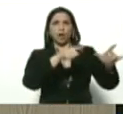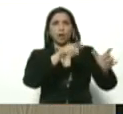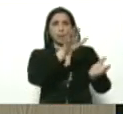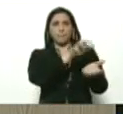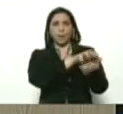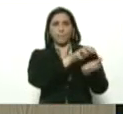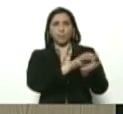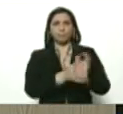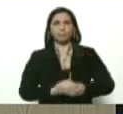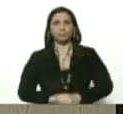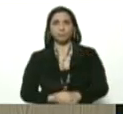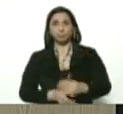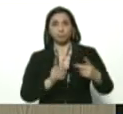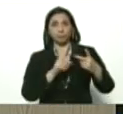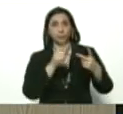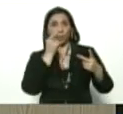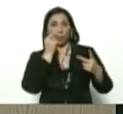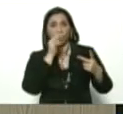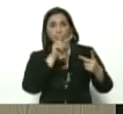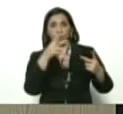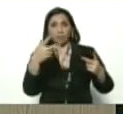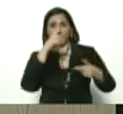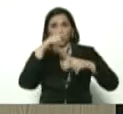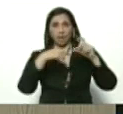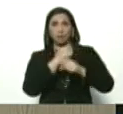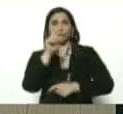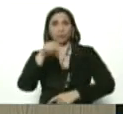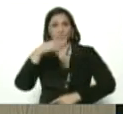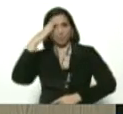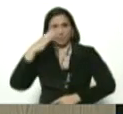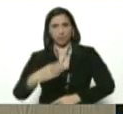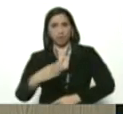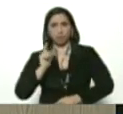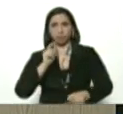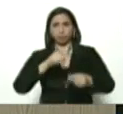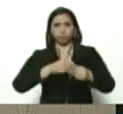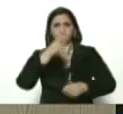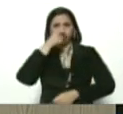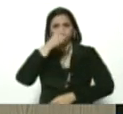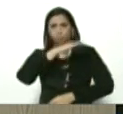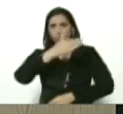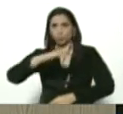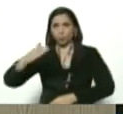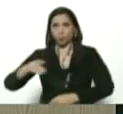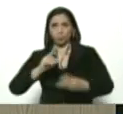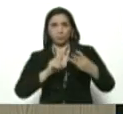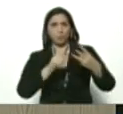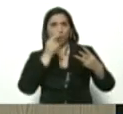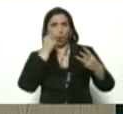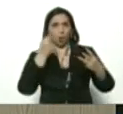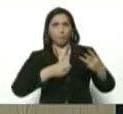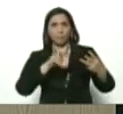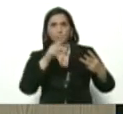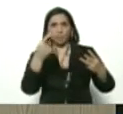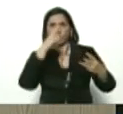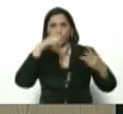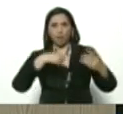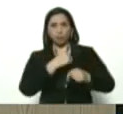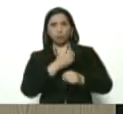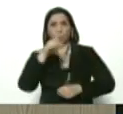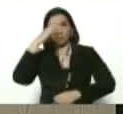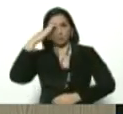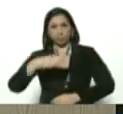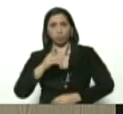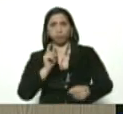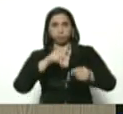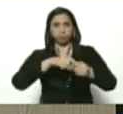gonzález un masculino de 23 años también militar del comando de guardia costera un masculino de 21 años también militar del